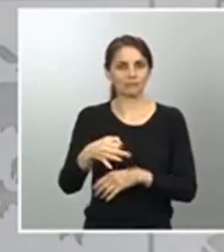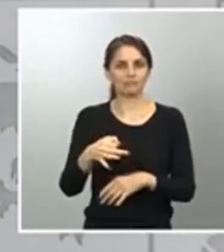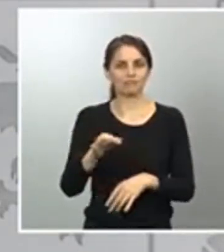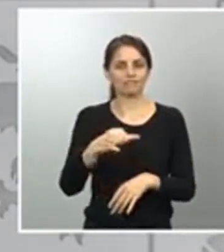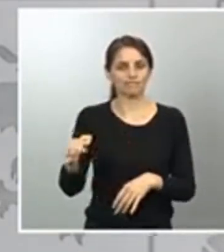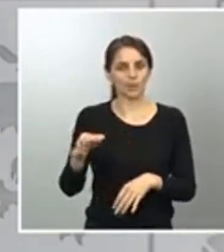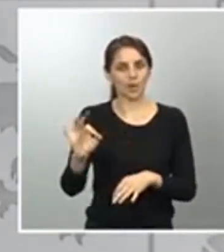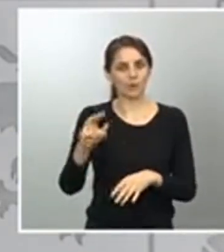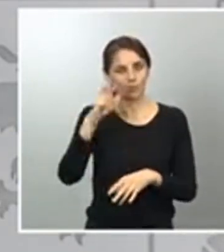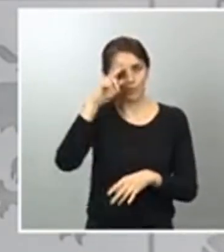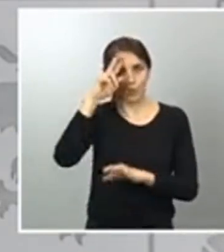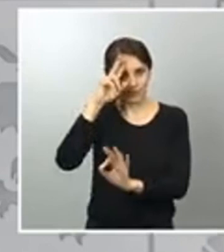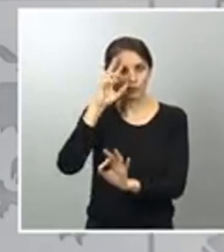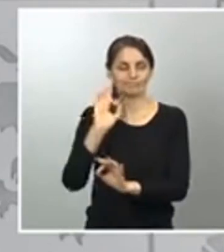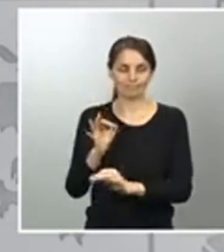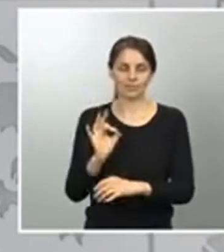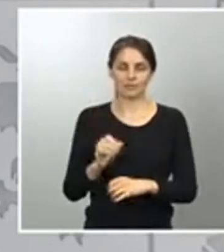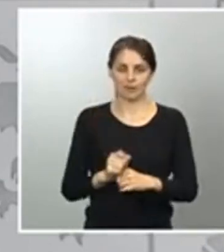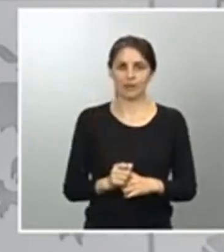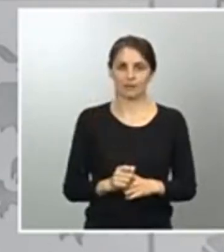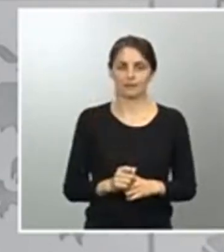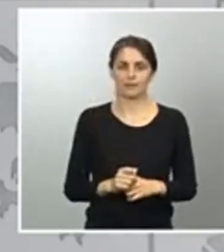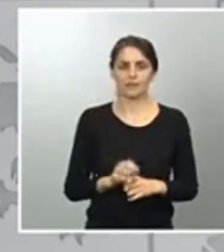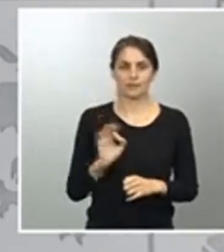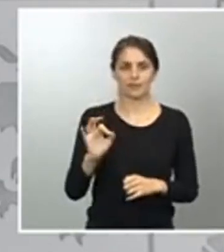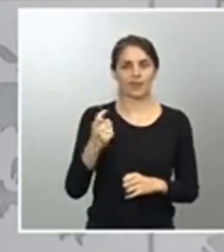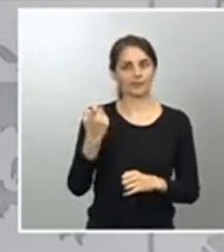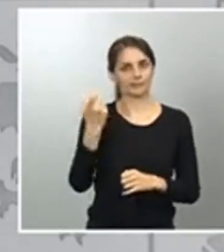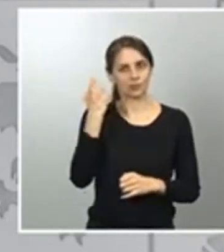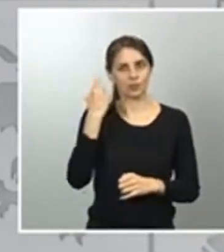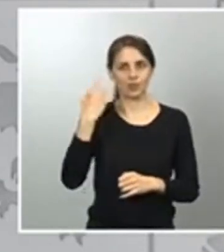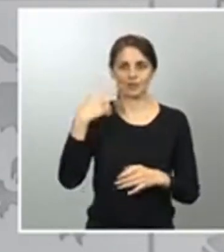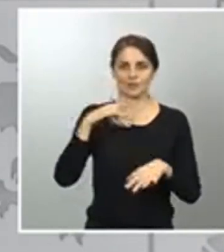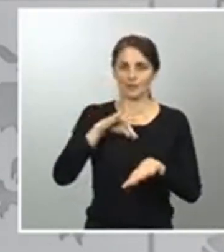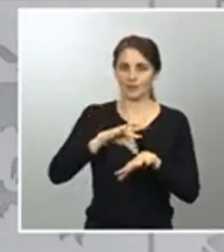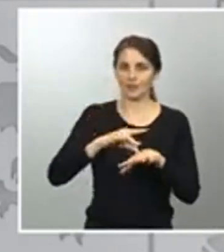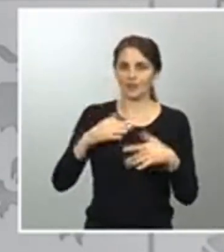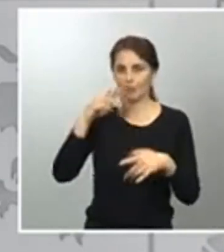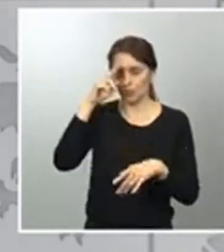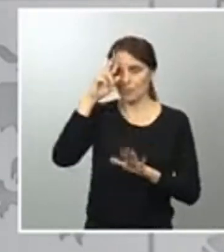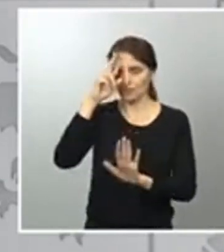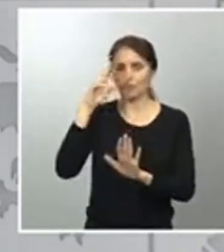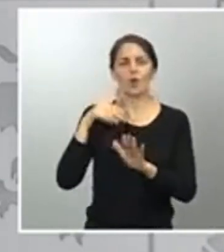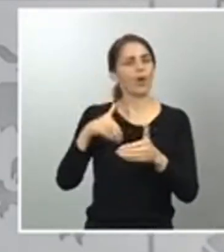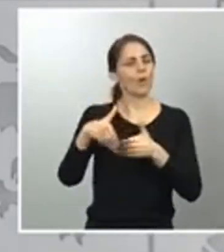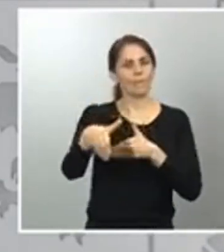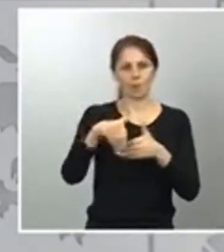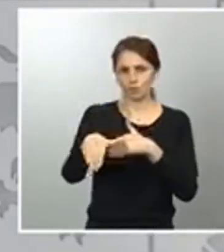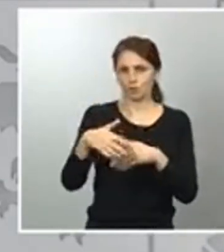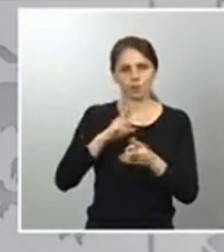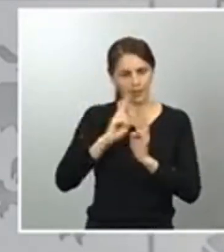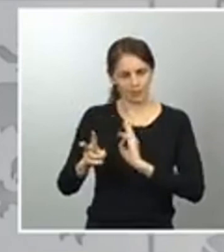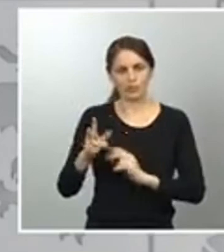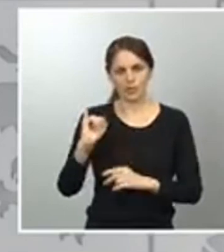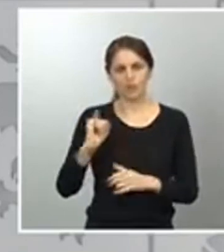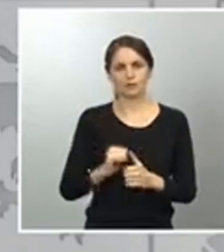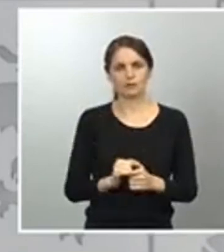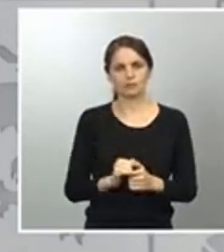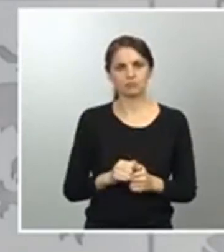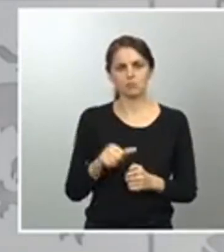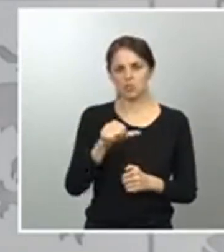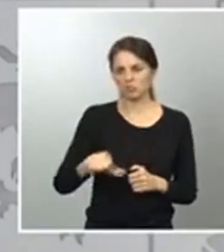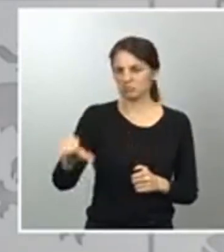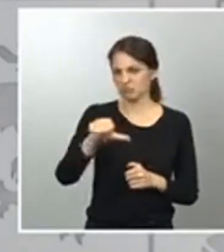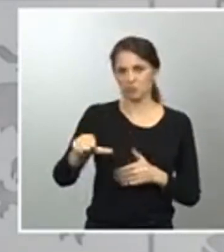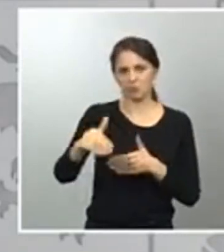preocupación tan amplia por parte de muchísimos estudiantes de medicina. Pero tendrán una respuesta pronta. En las próximas semanas tendrán una respuesta